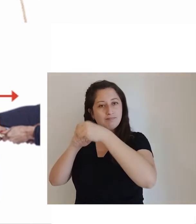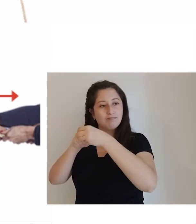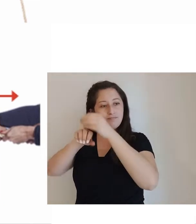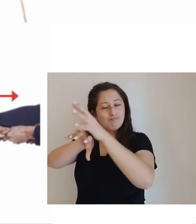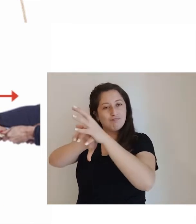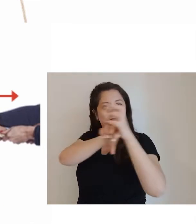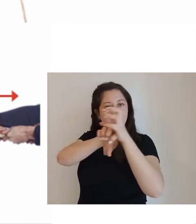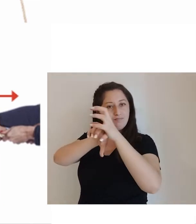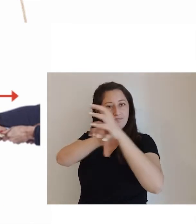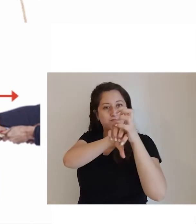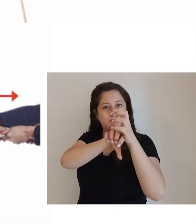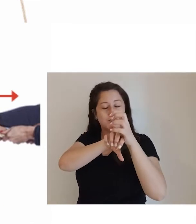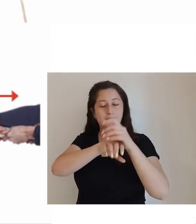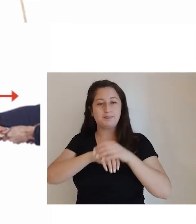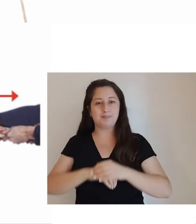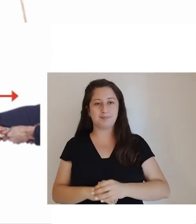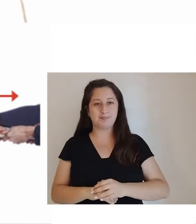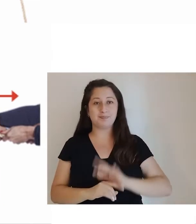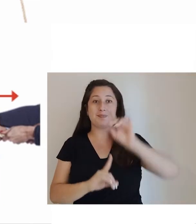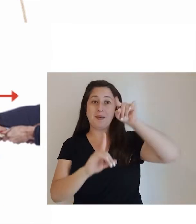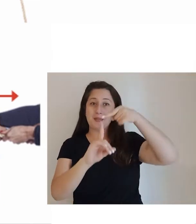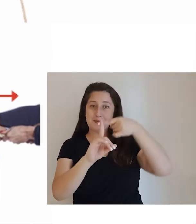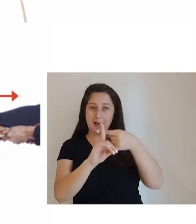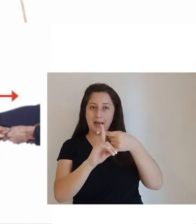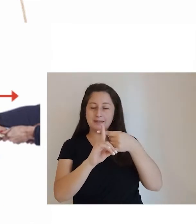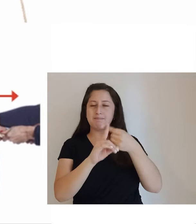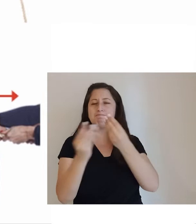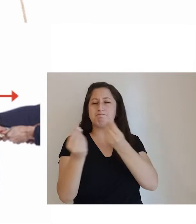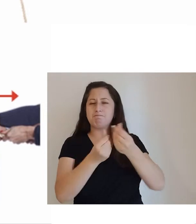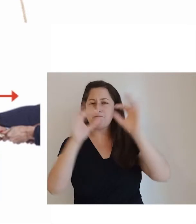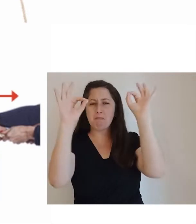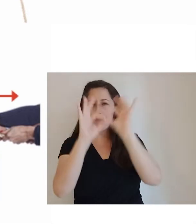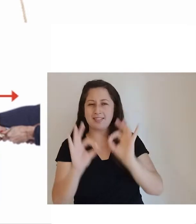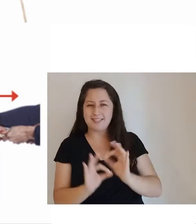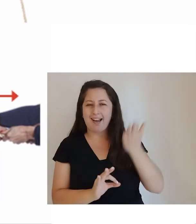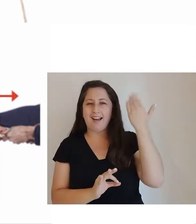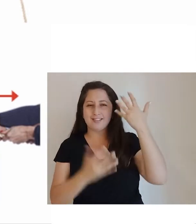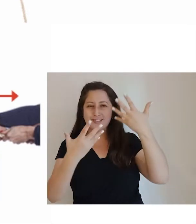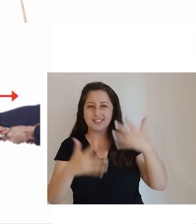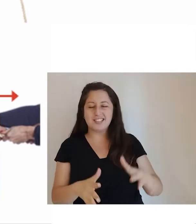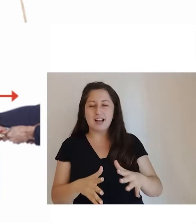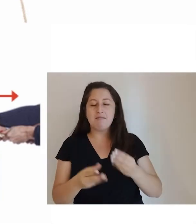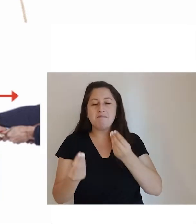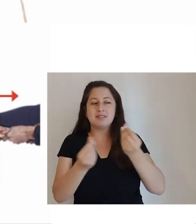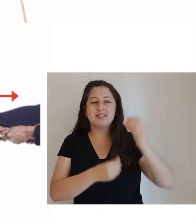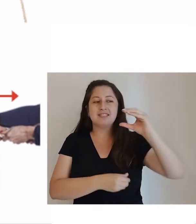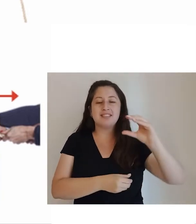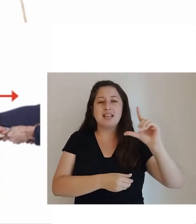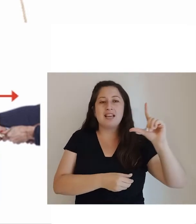al hidrógeno. Además, usando la misma semejanza anterior, es como si el